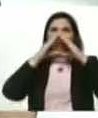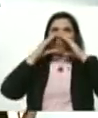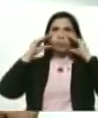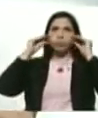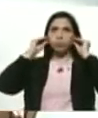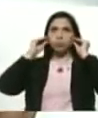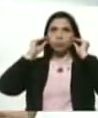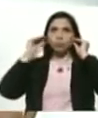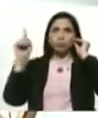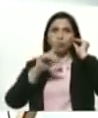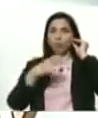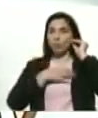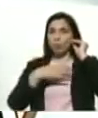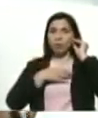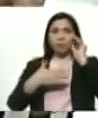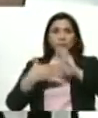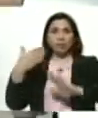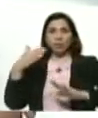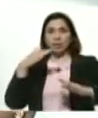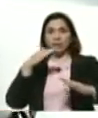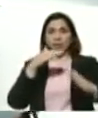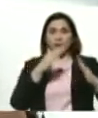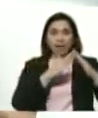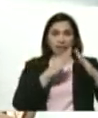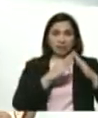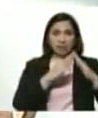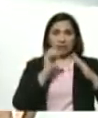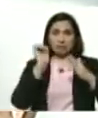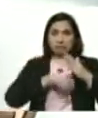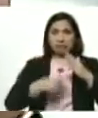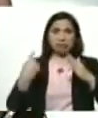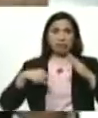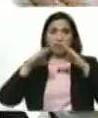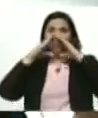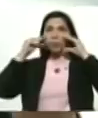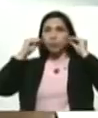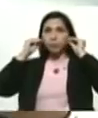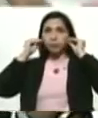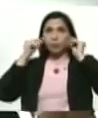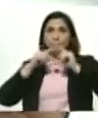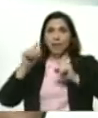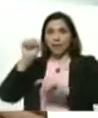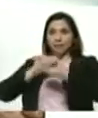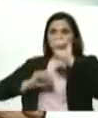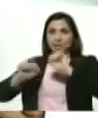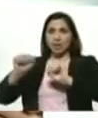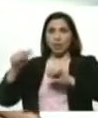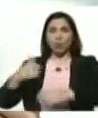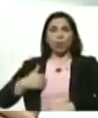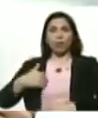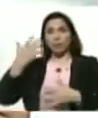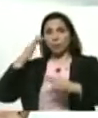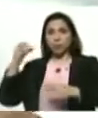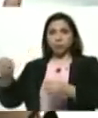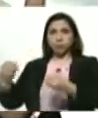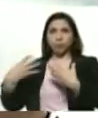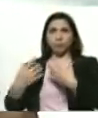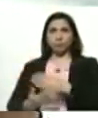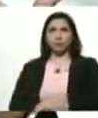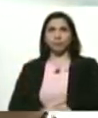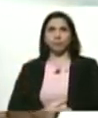no podemos salir de la casa sin tener nuestra otra para boca para evitar cualquier posibilidad de contagio